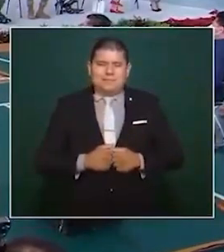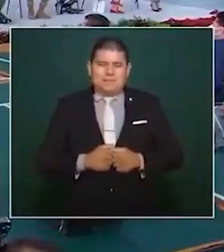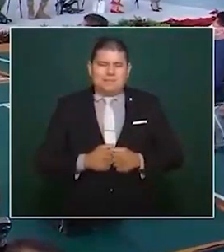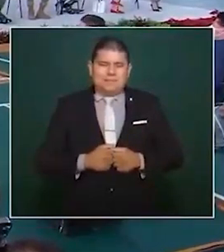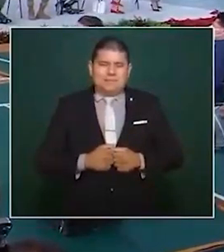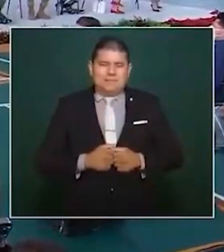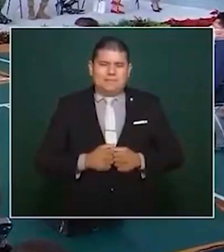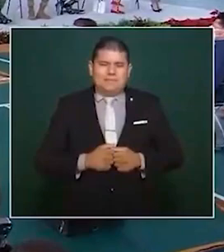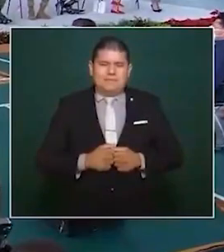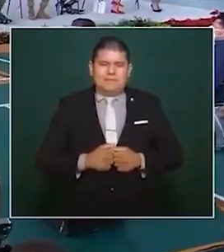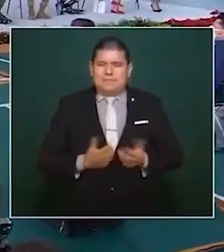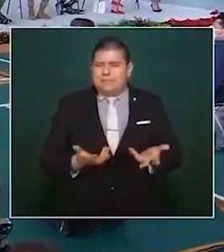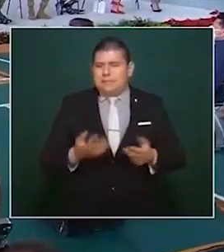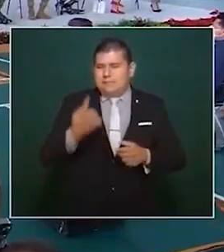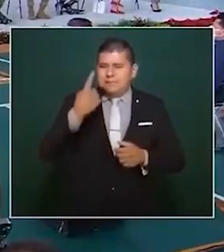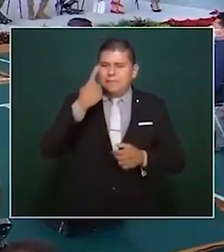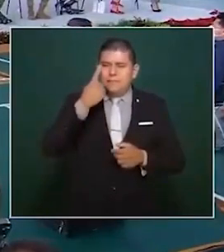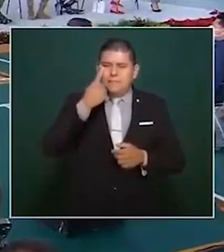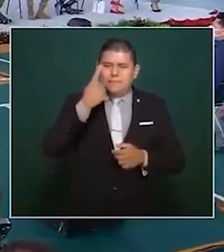Pero es una